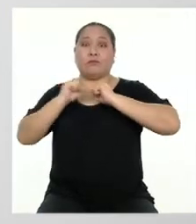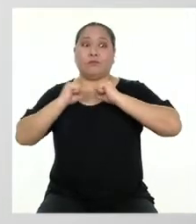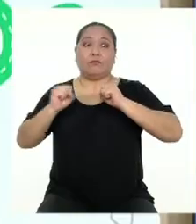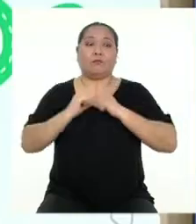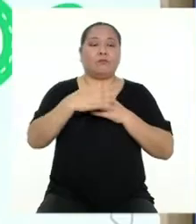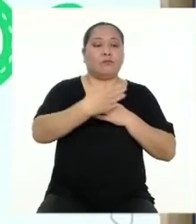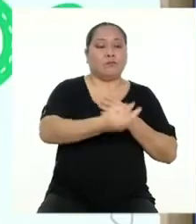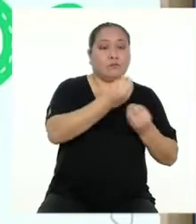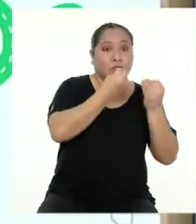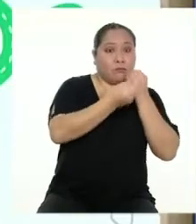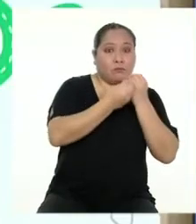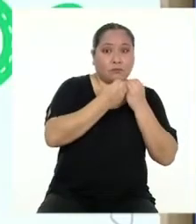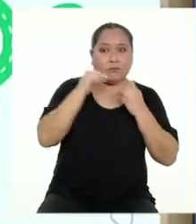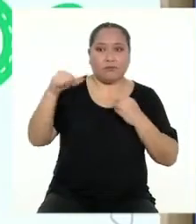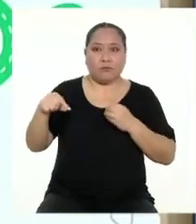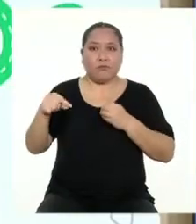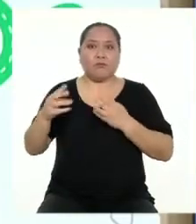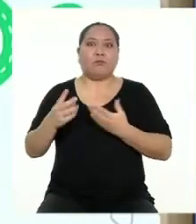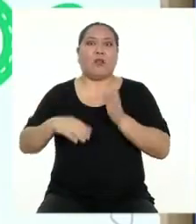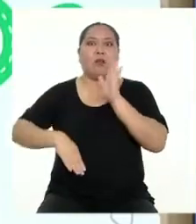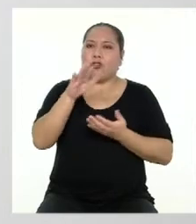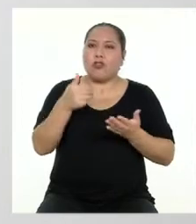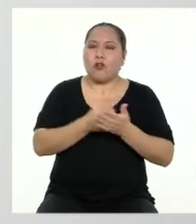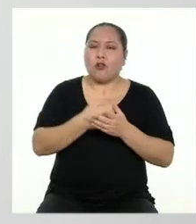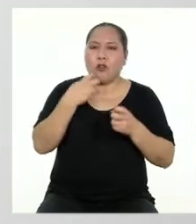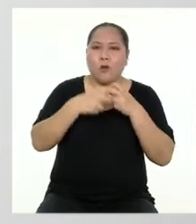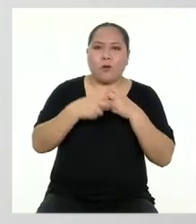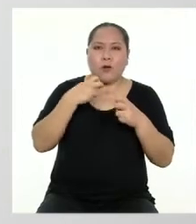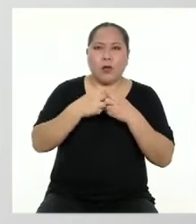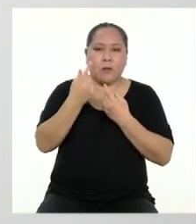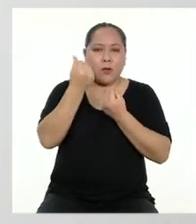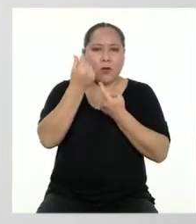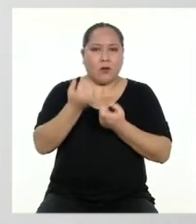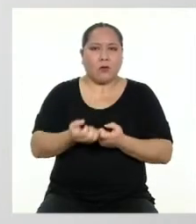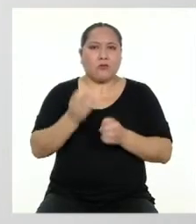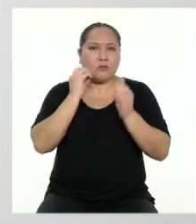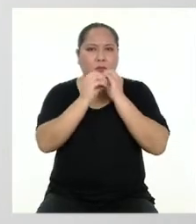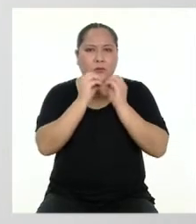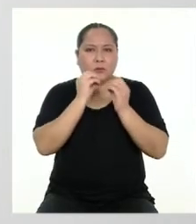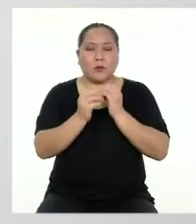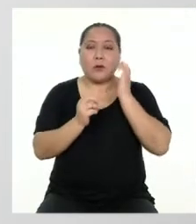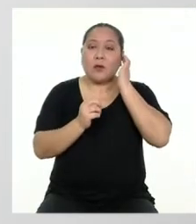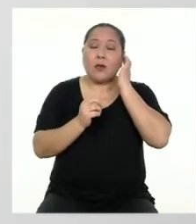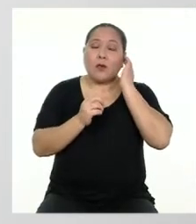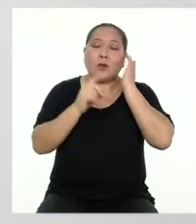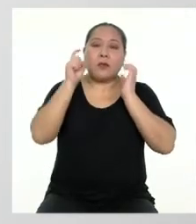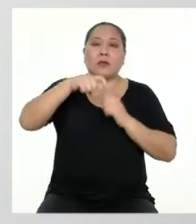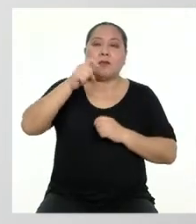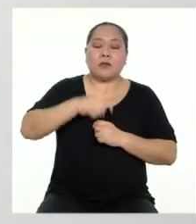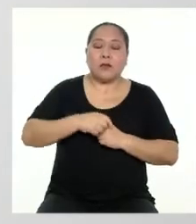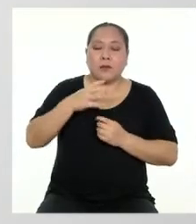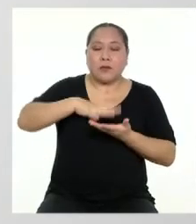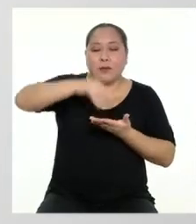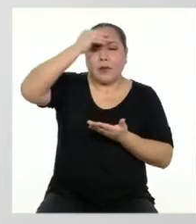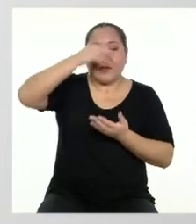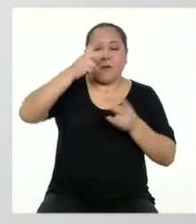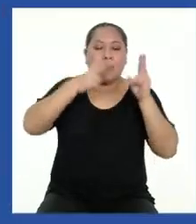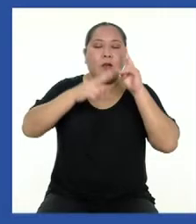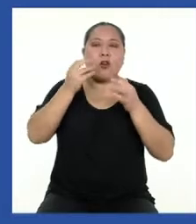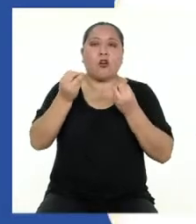almorzar. Ahora que ya conocemos todas las características de las necesidades, las chicas y chicos de primero de secundaria podrán elaborar